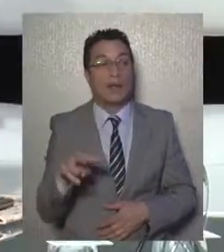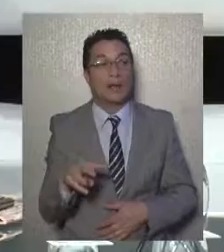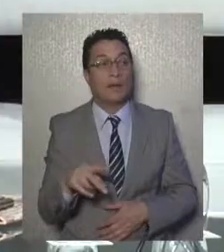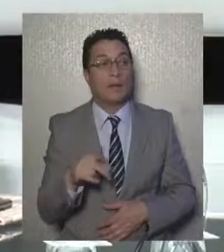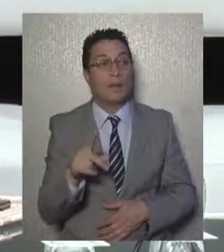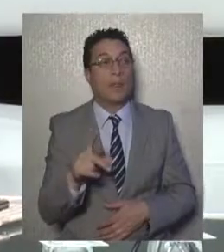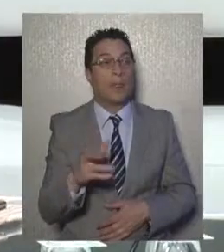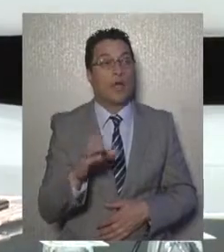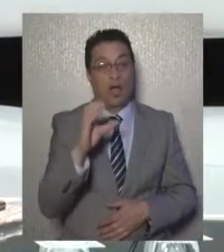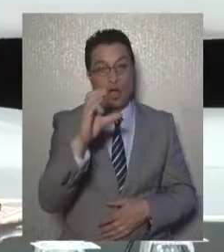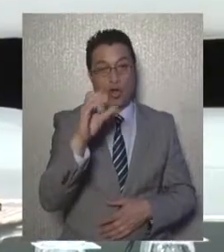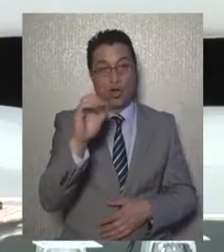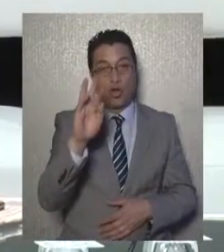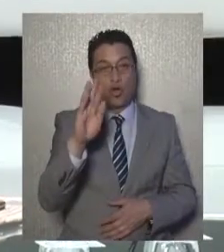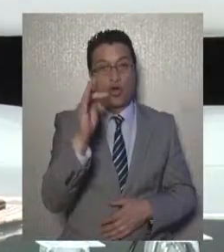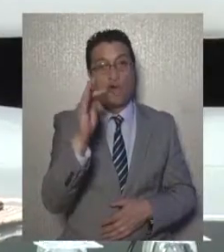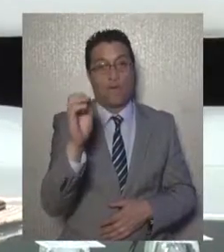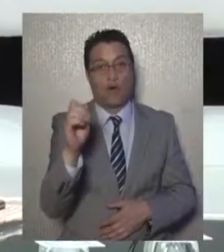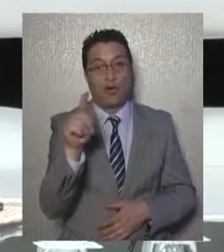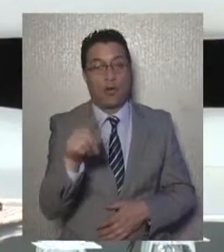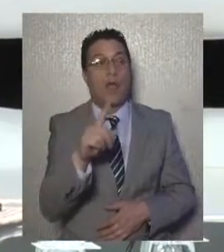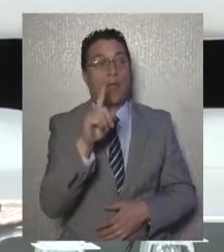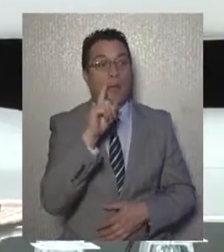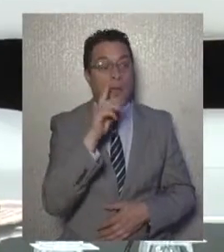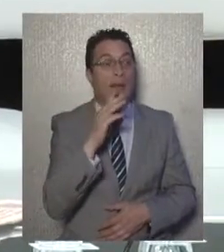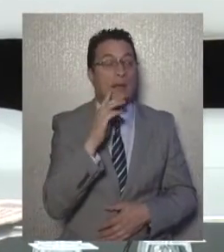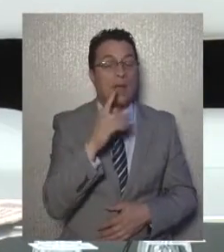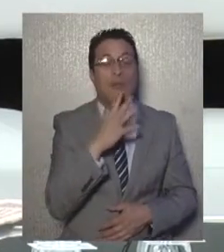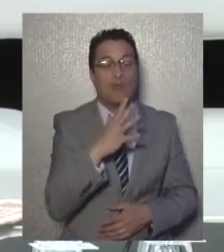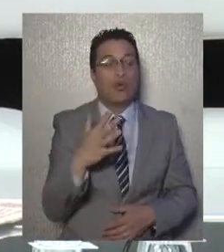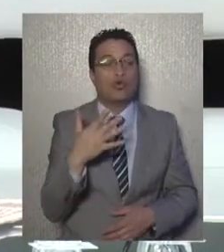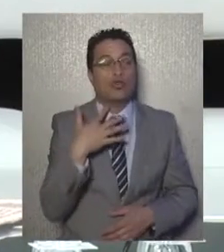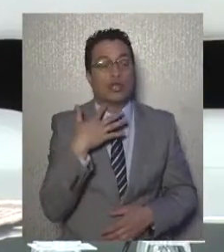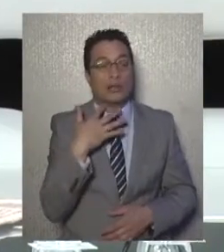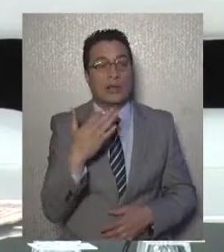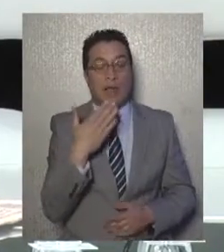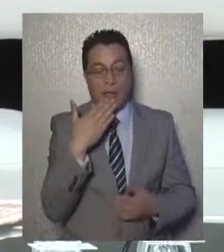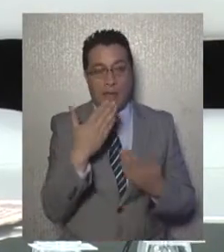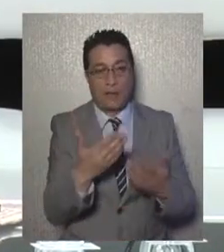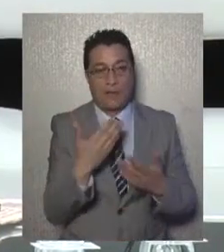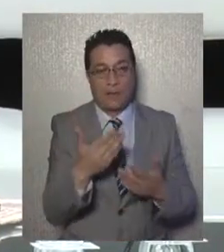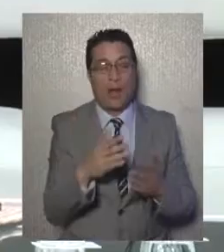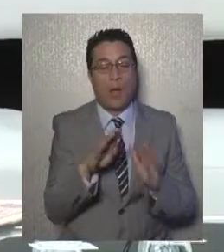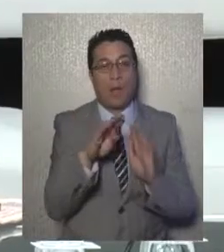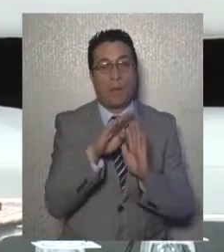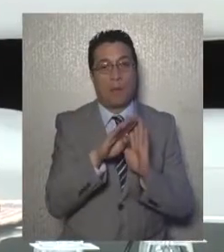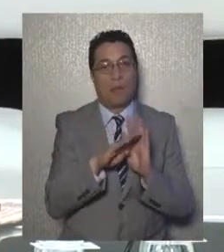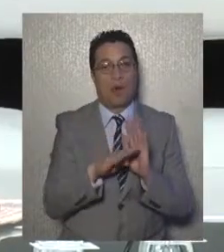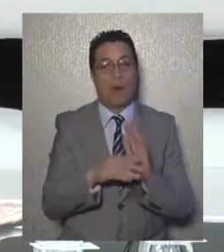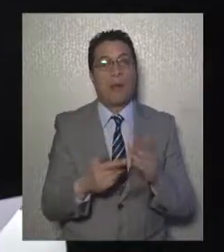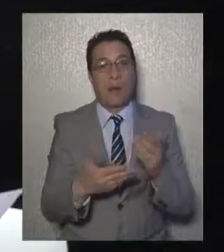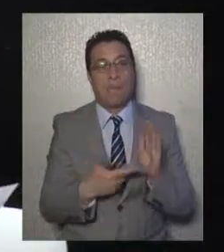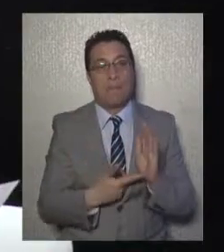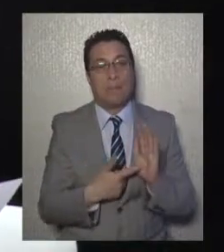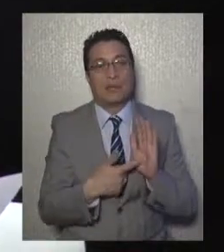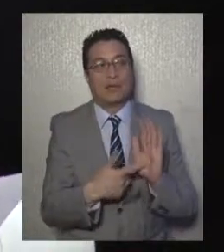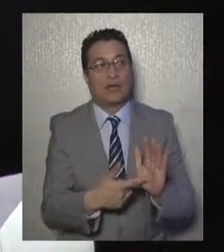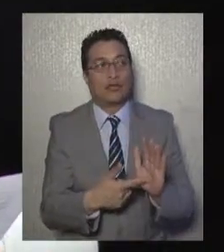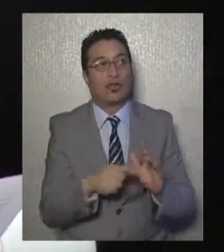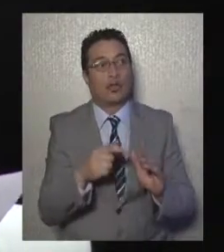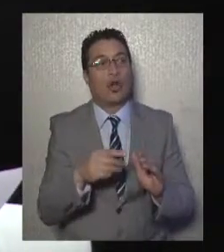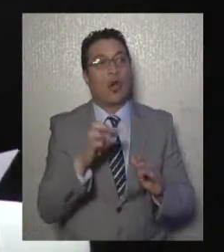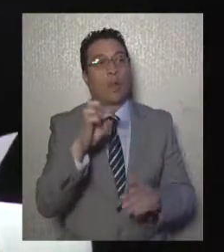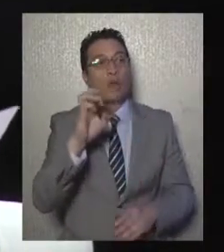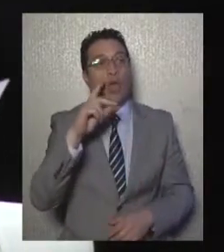vicepresidente ejecutivo de Corfo, quien también tiene mucho que aportar con su programa estratégico de especialización de inteligencia para la competitividad,